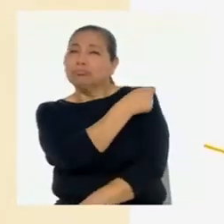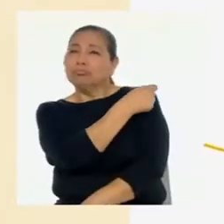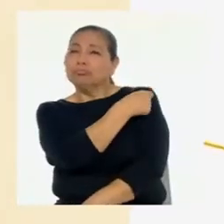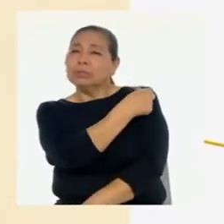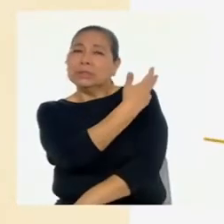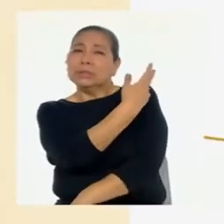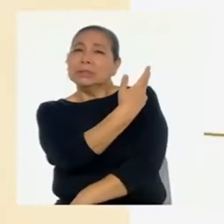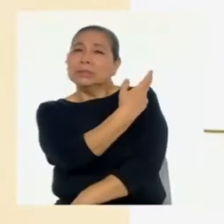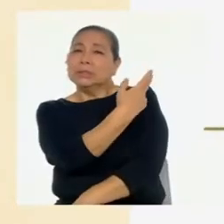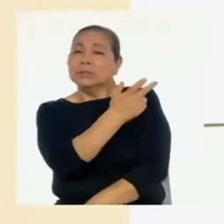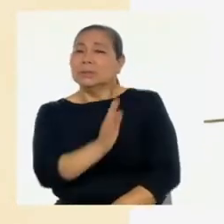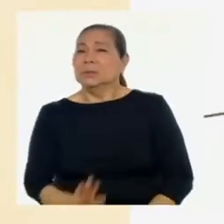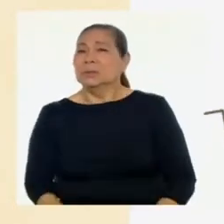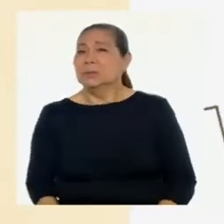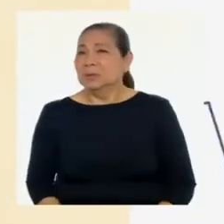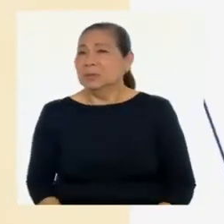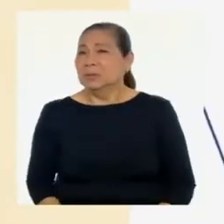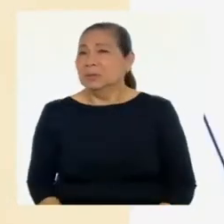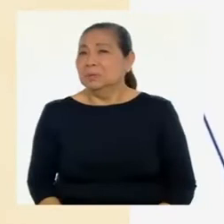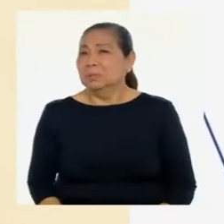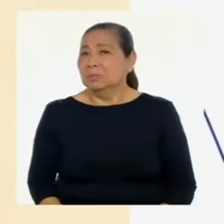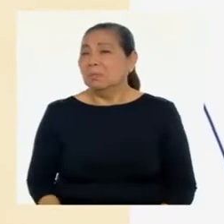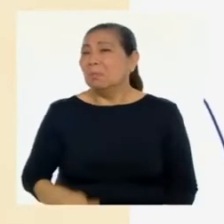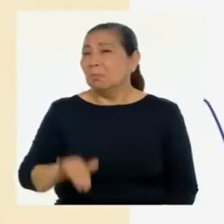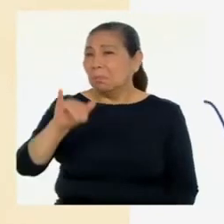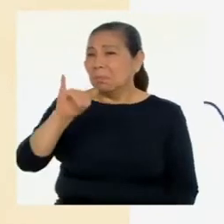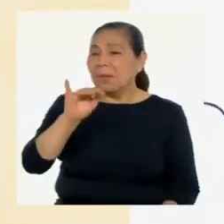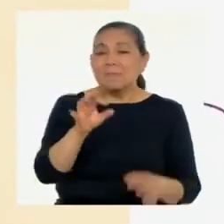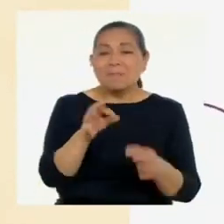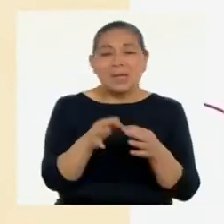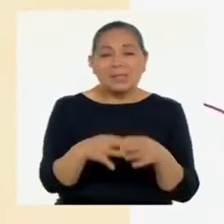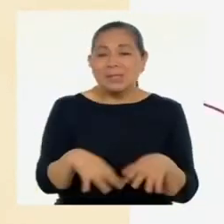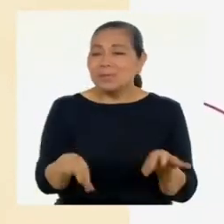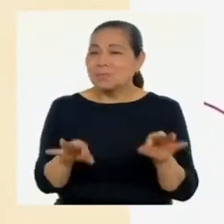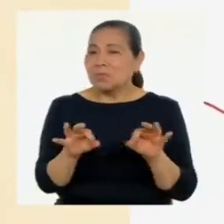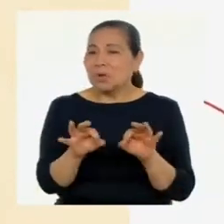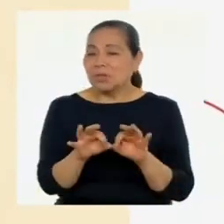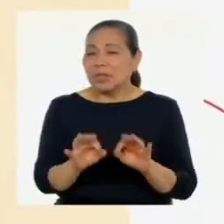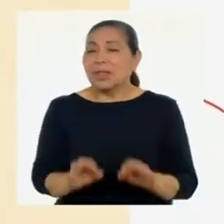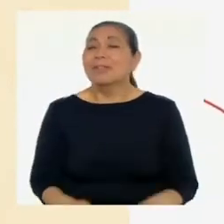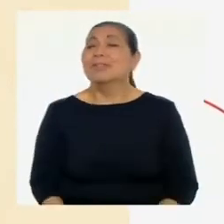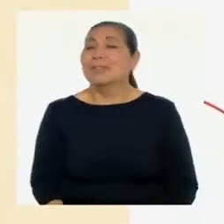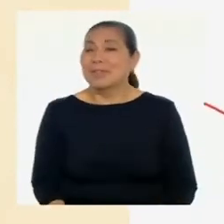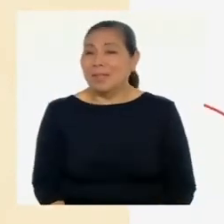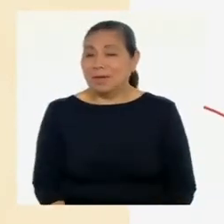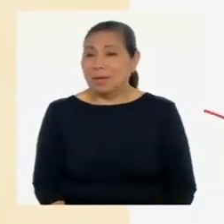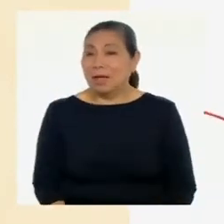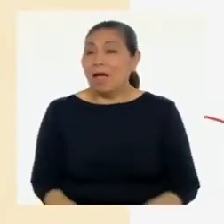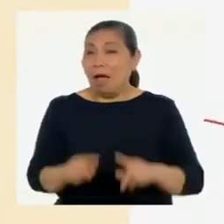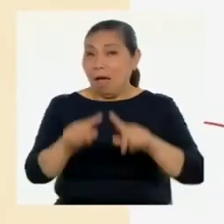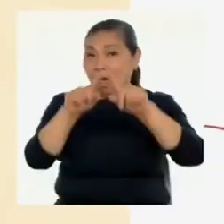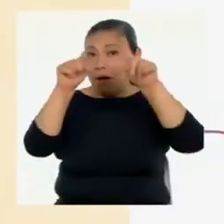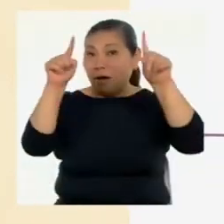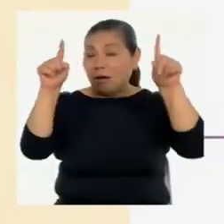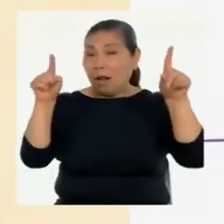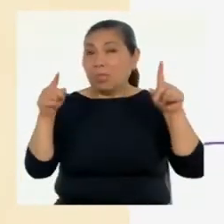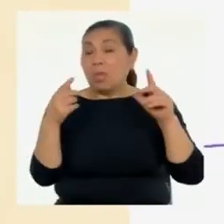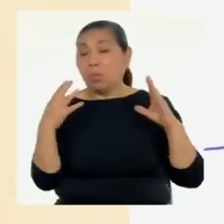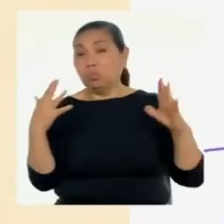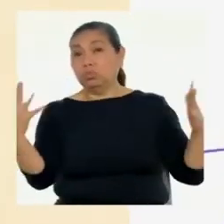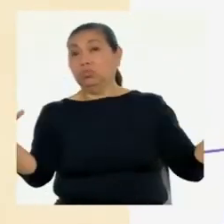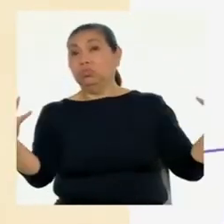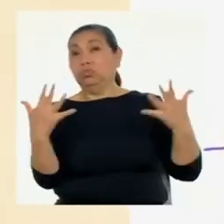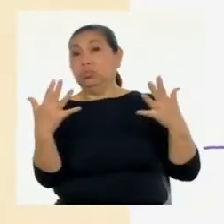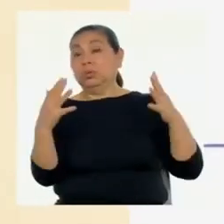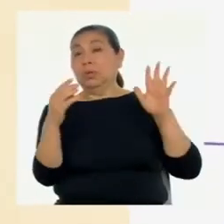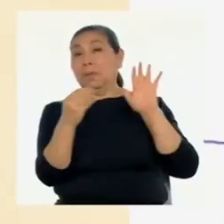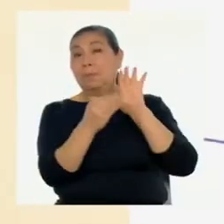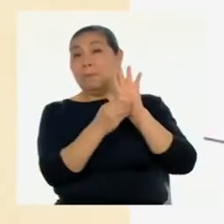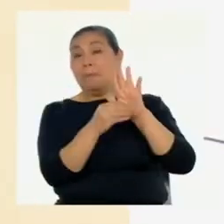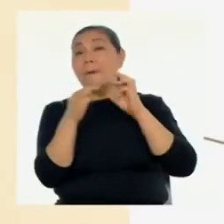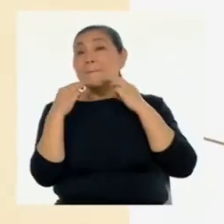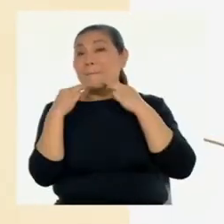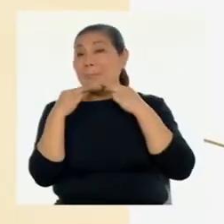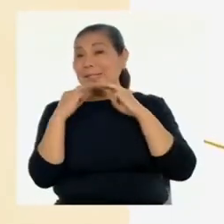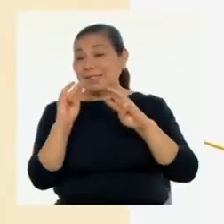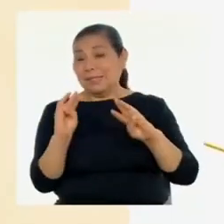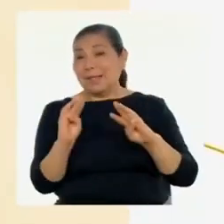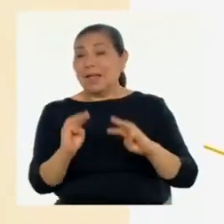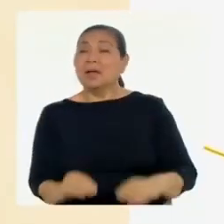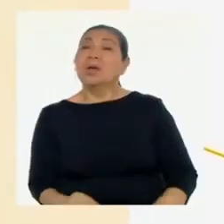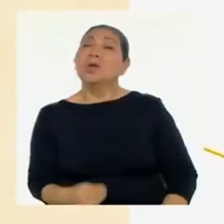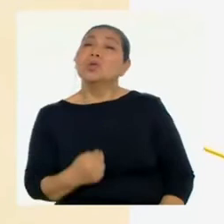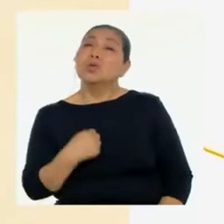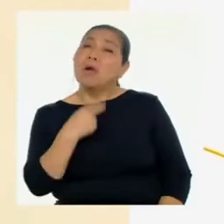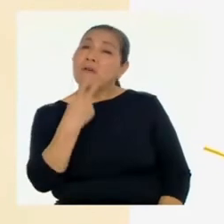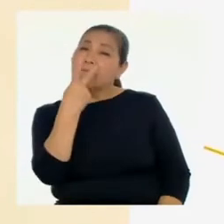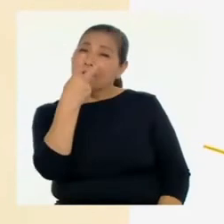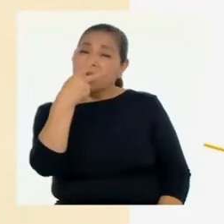una inyección. La imagen es un elemento principal en el afiche. Es grande y notoria. Resume el mensaje.